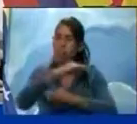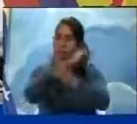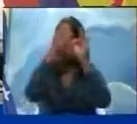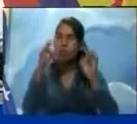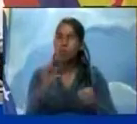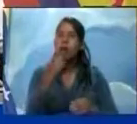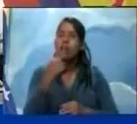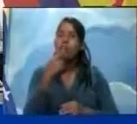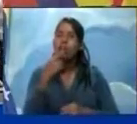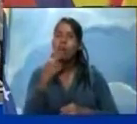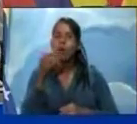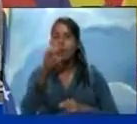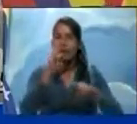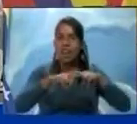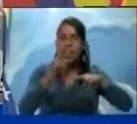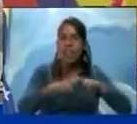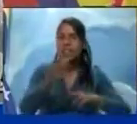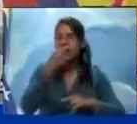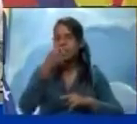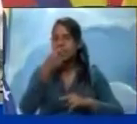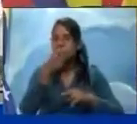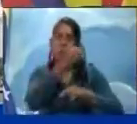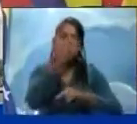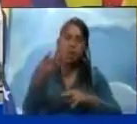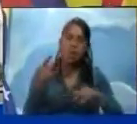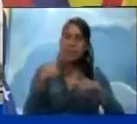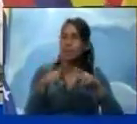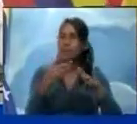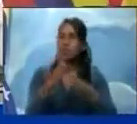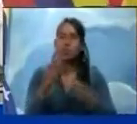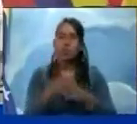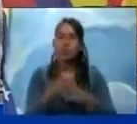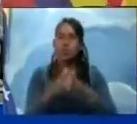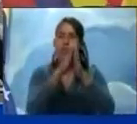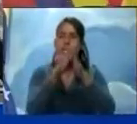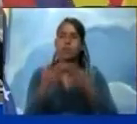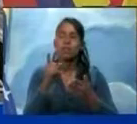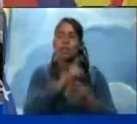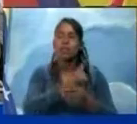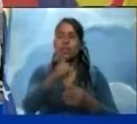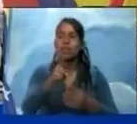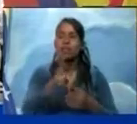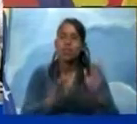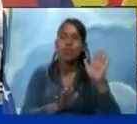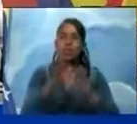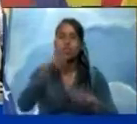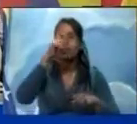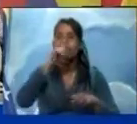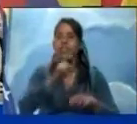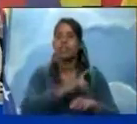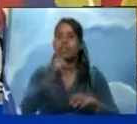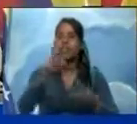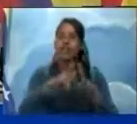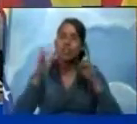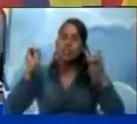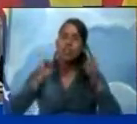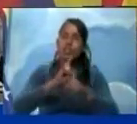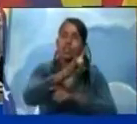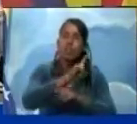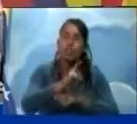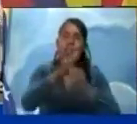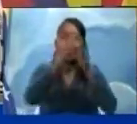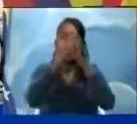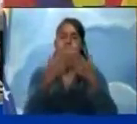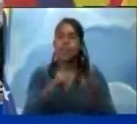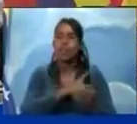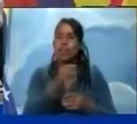compre roja, que la compre negra, que la compre blanca, la Biblia de las enfermeras, la Biblia de los presos, la Biblia de los aviadores, la